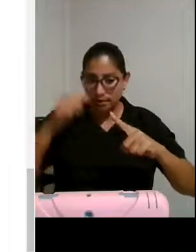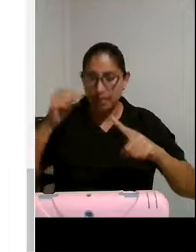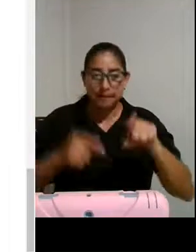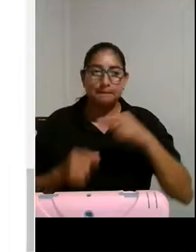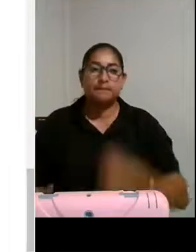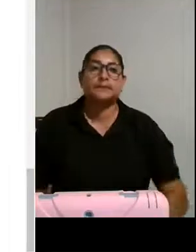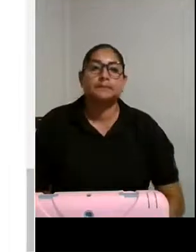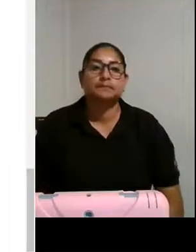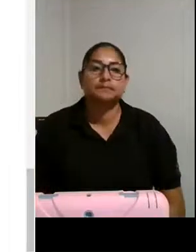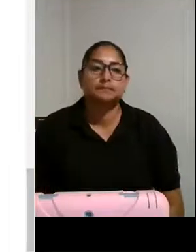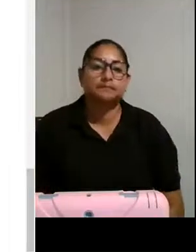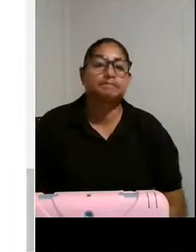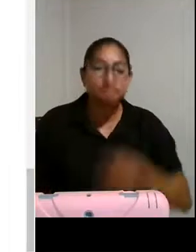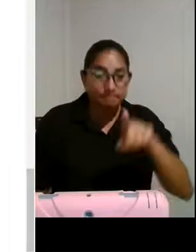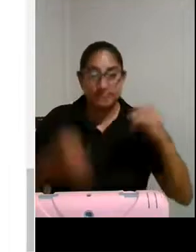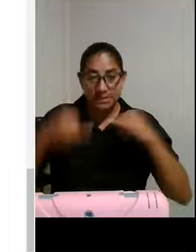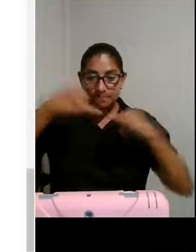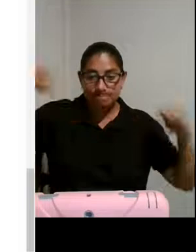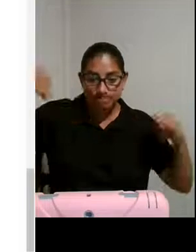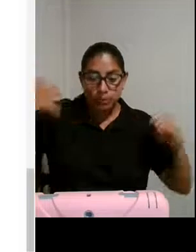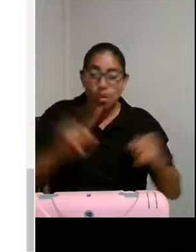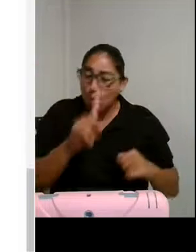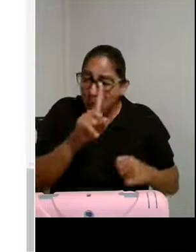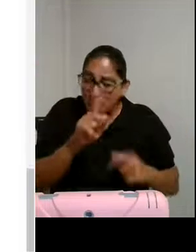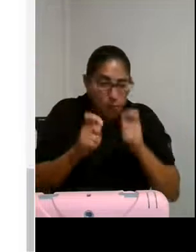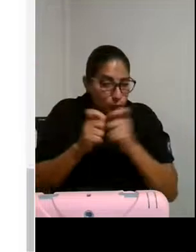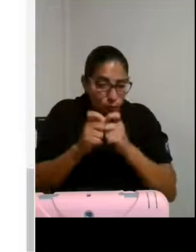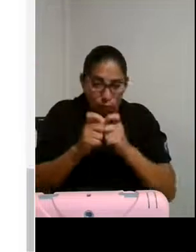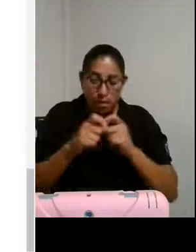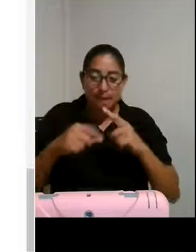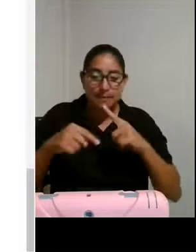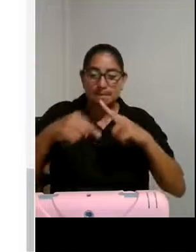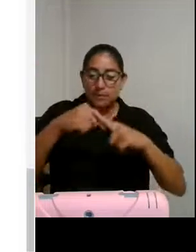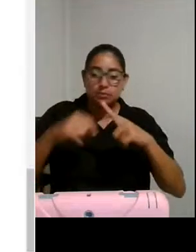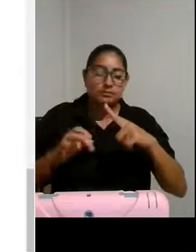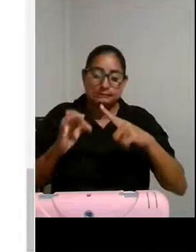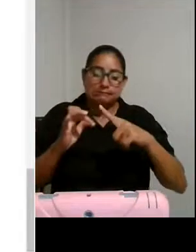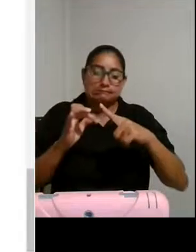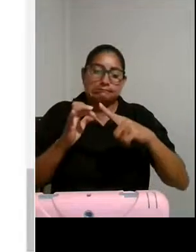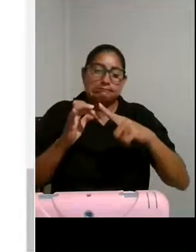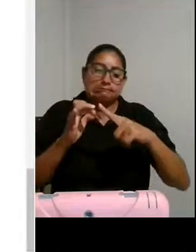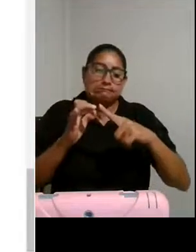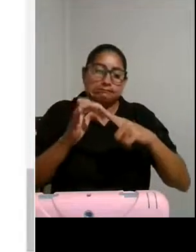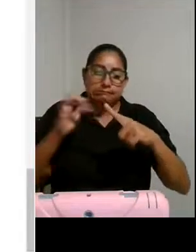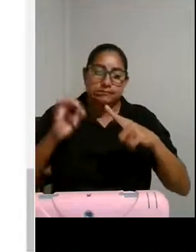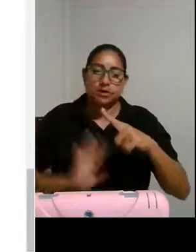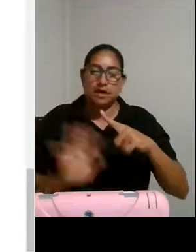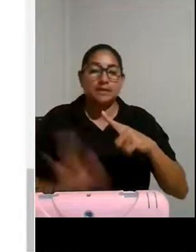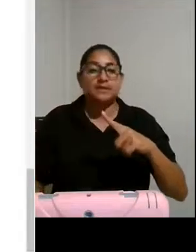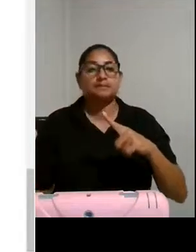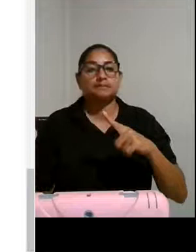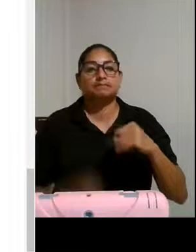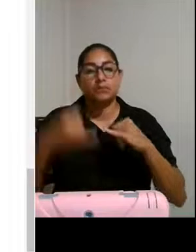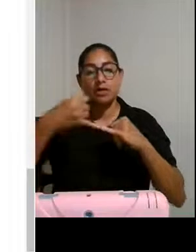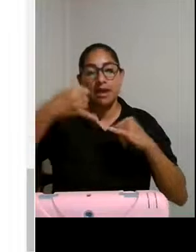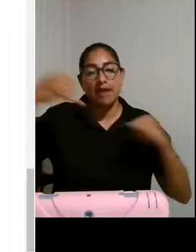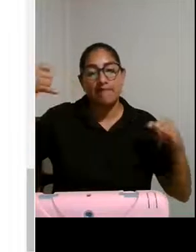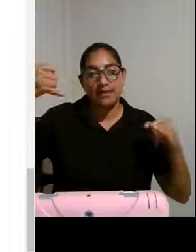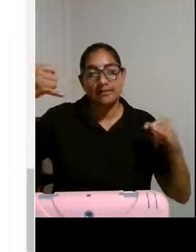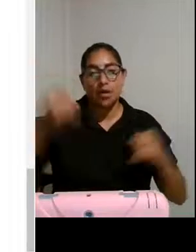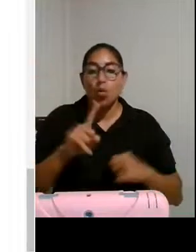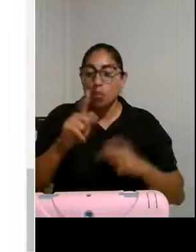estamos ahí en un punto en específico y nosotros trazamos una recta tangente a